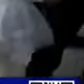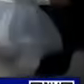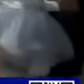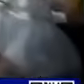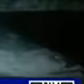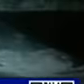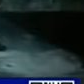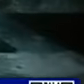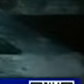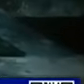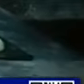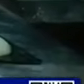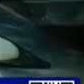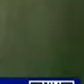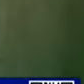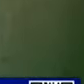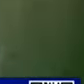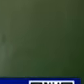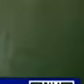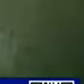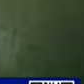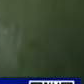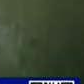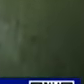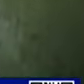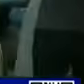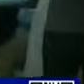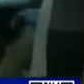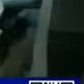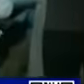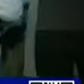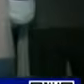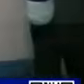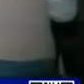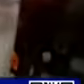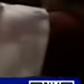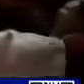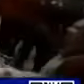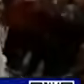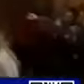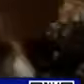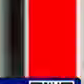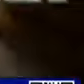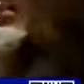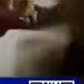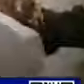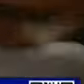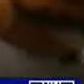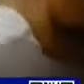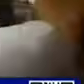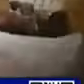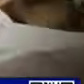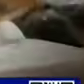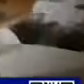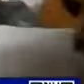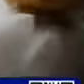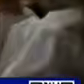Provoca el miedo y la otra reúne a las familias. ¿Truco o tanta